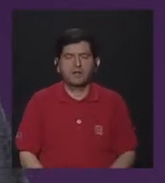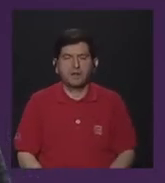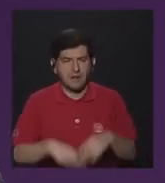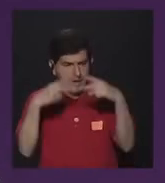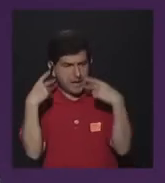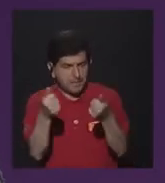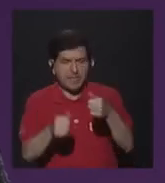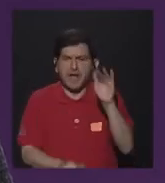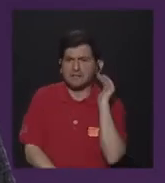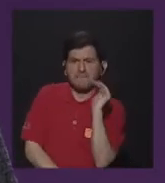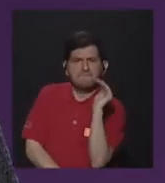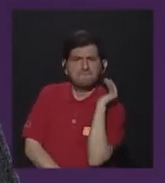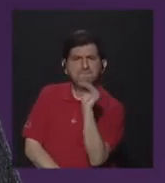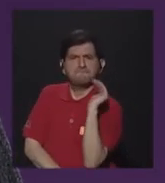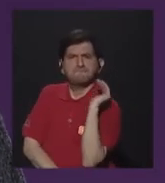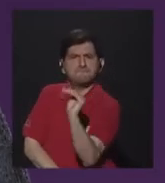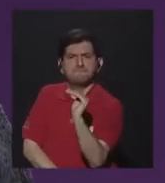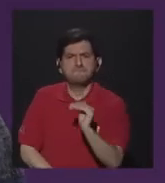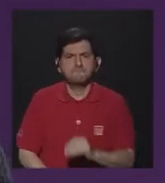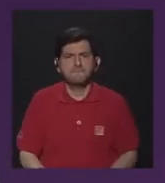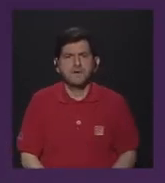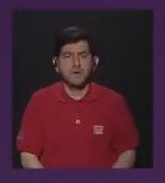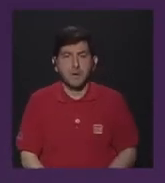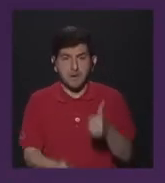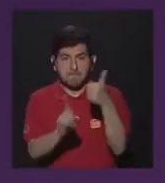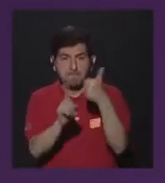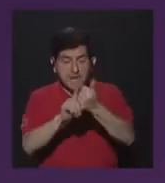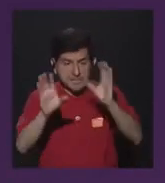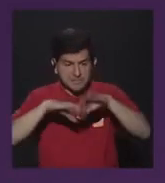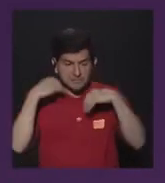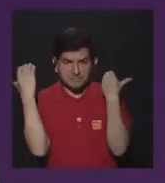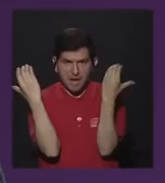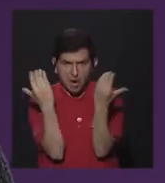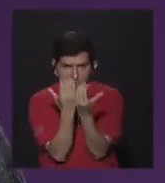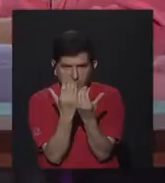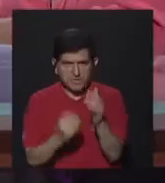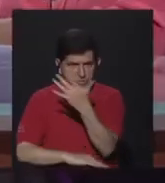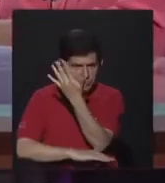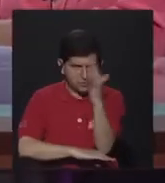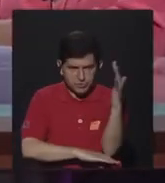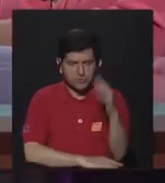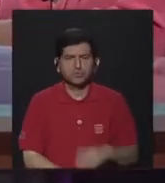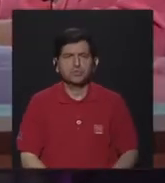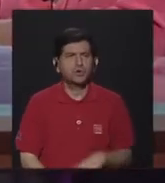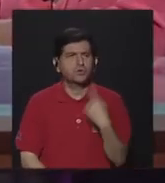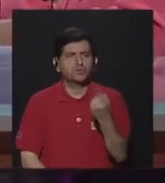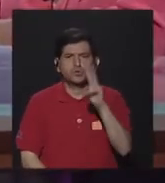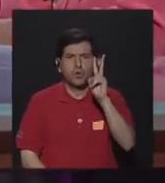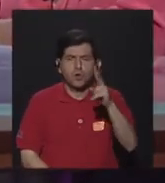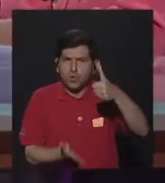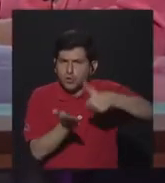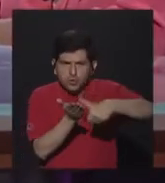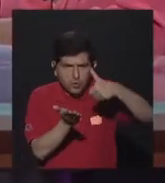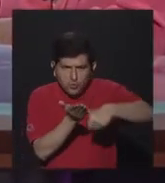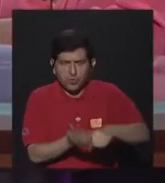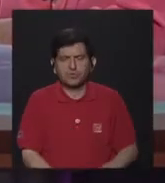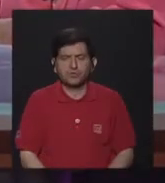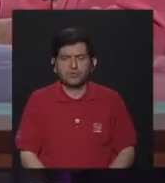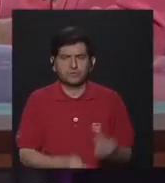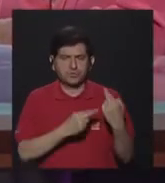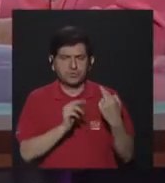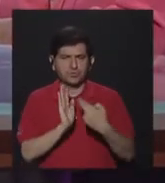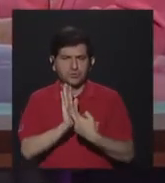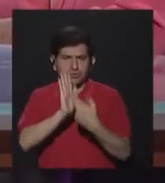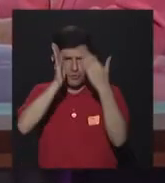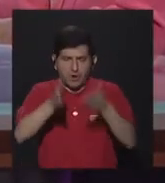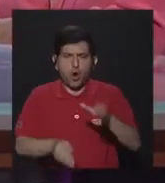somos advertidos y la misma comisión forestal excepto dos votos que son los dos representantes del